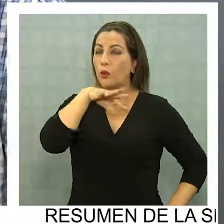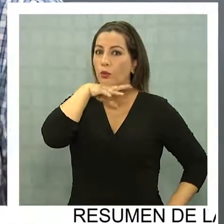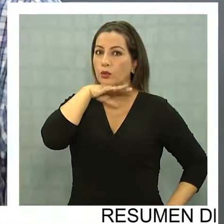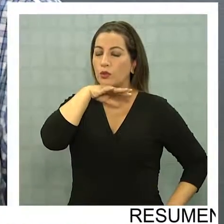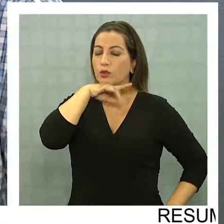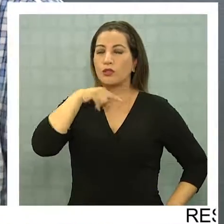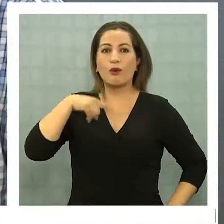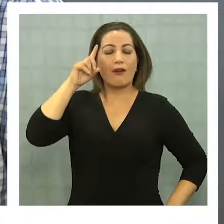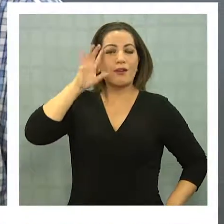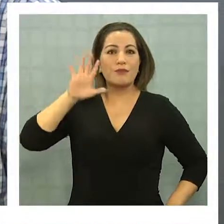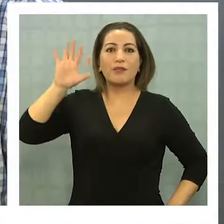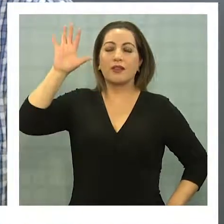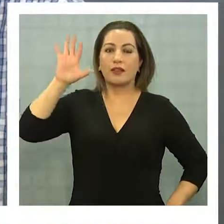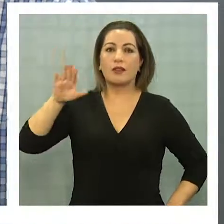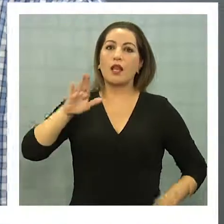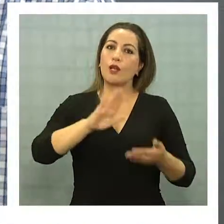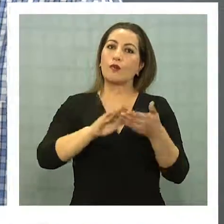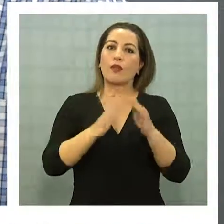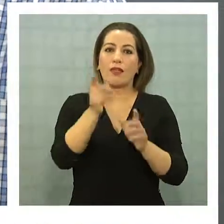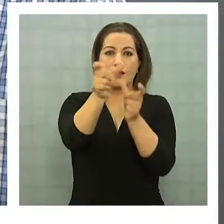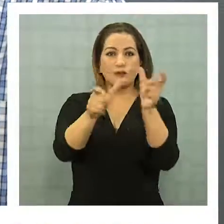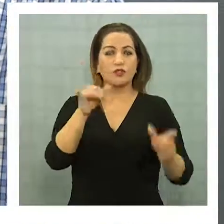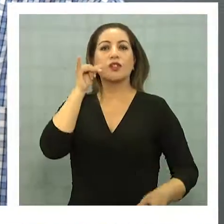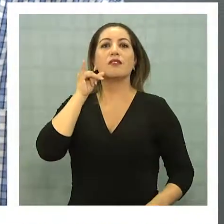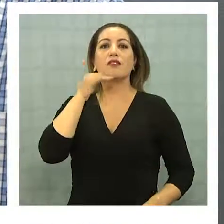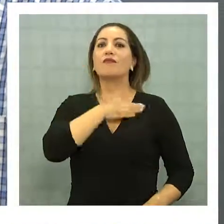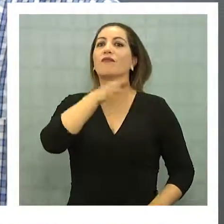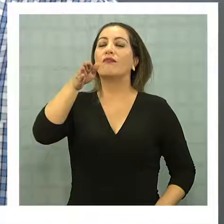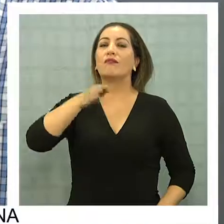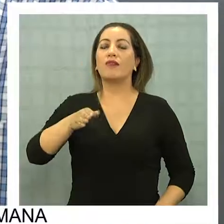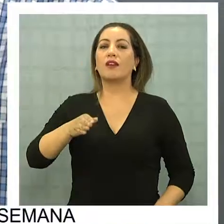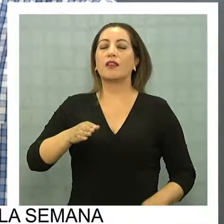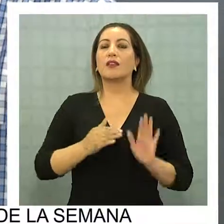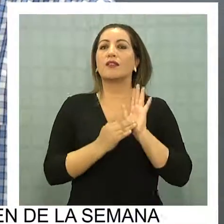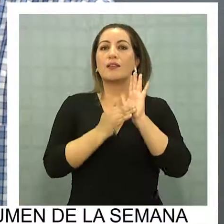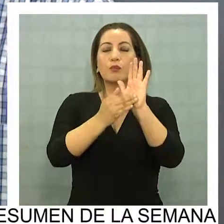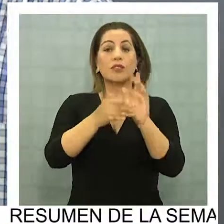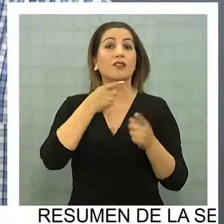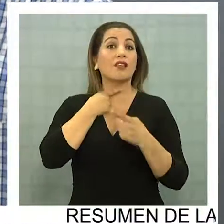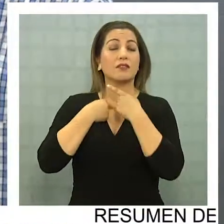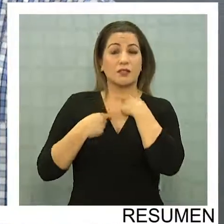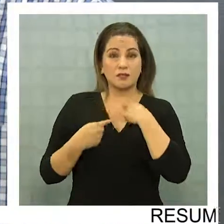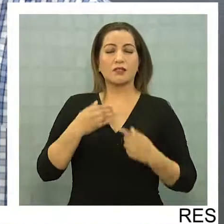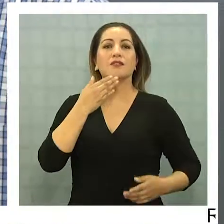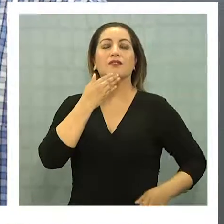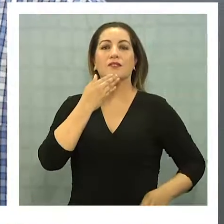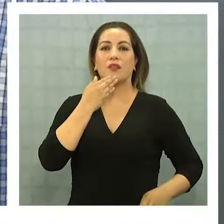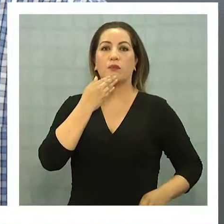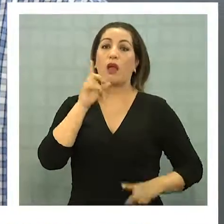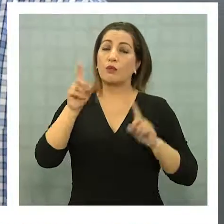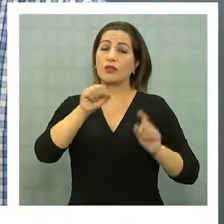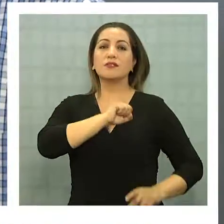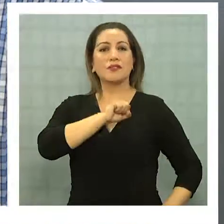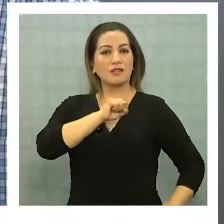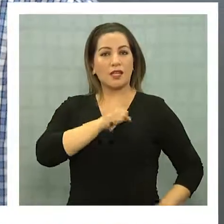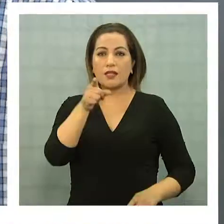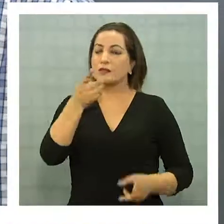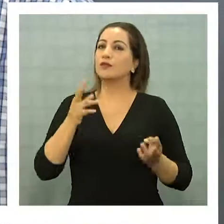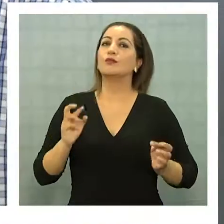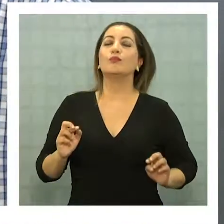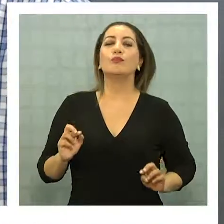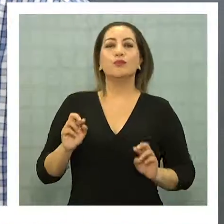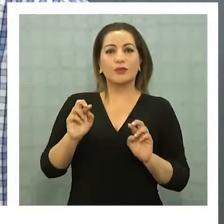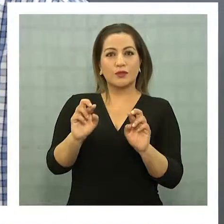y bueno, me imagino que el llamado a la comunidad iquiqueña para que visiten esta exposición, que es interesante, y por supuesto si van a Santiago, ¿cierto?, la